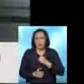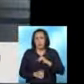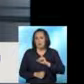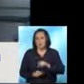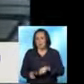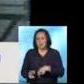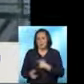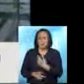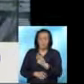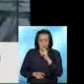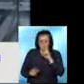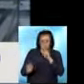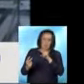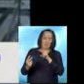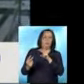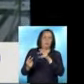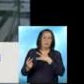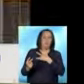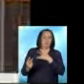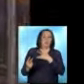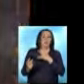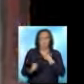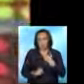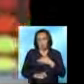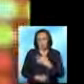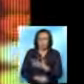Cómo me mata tu mirada,